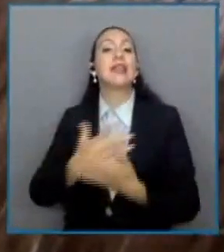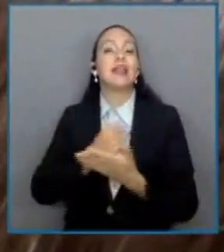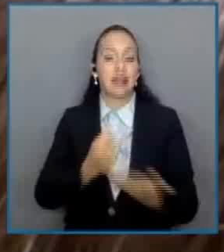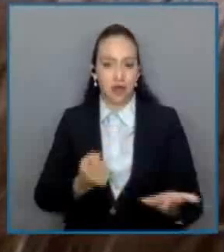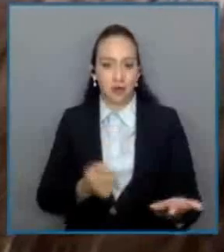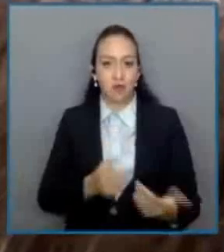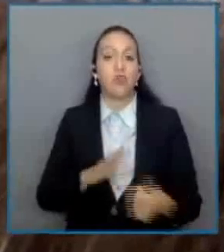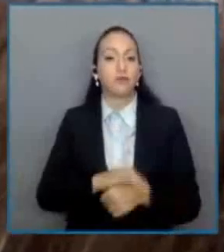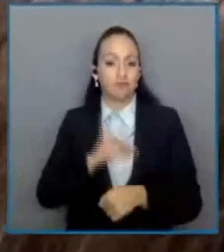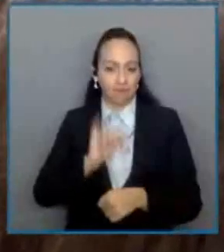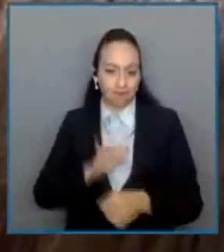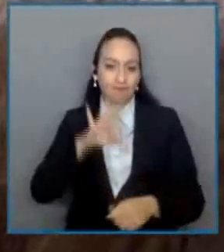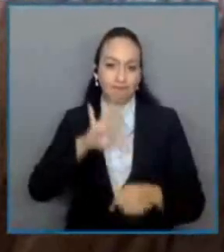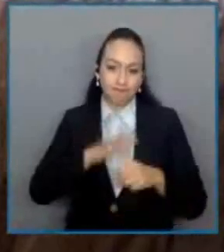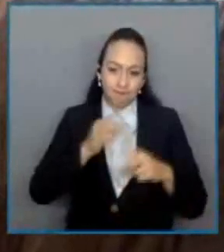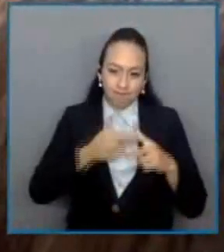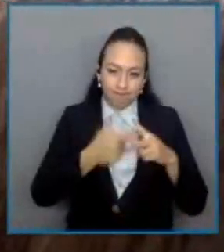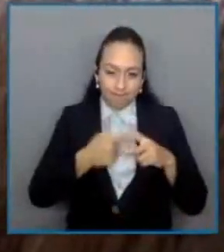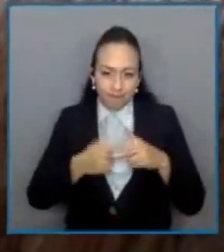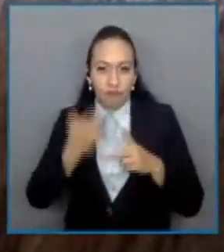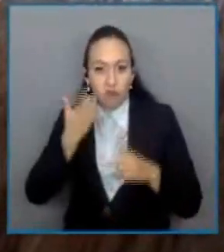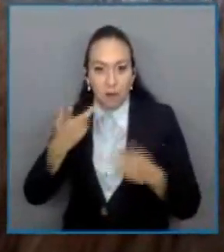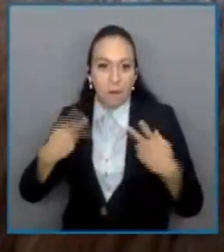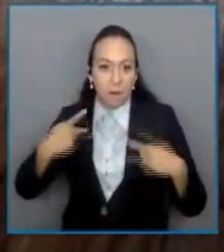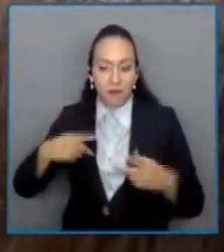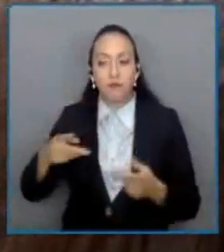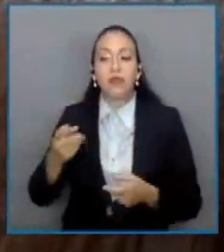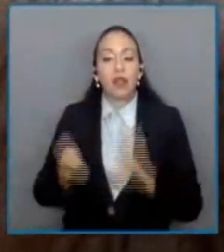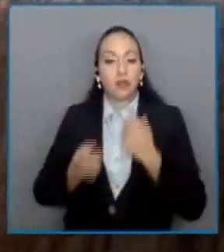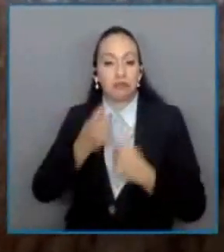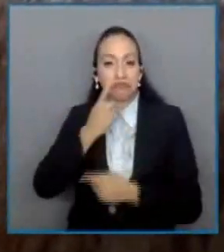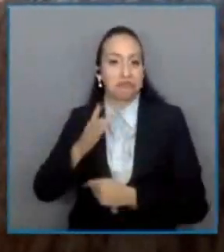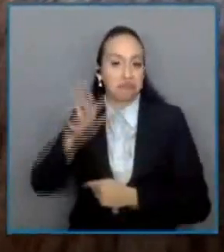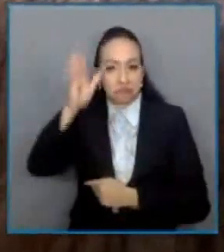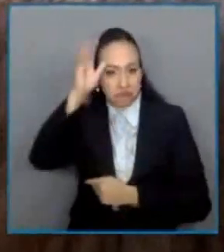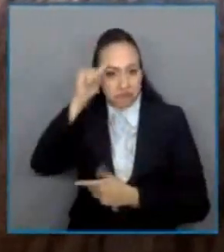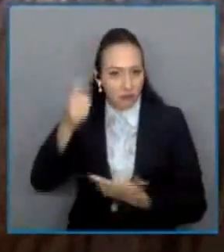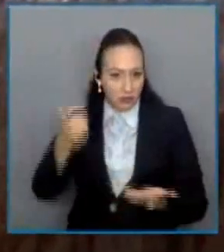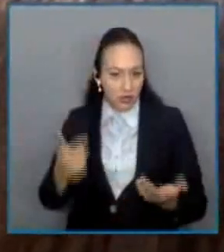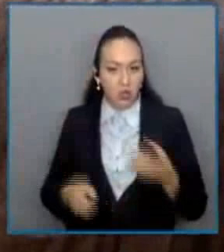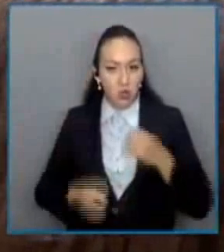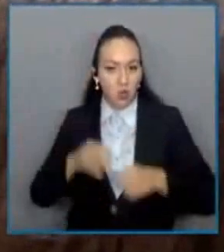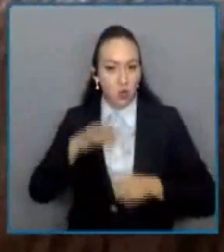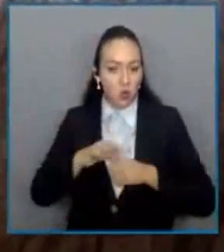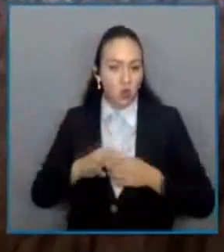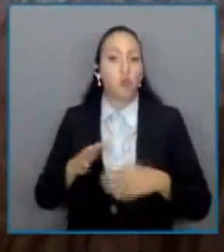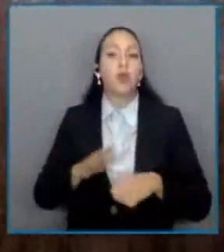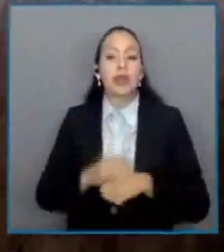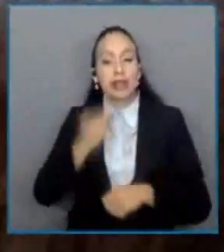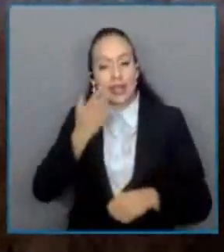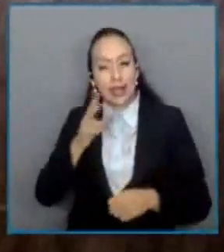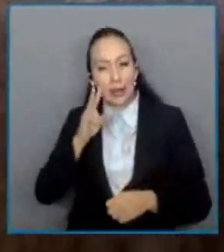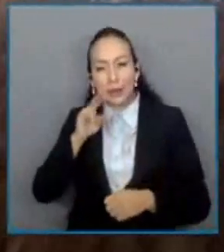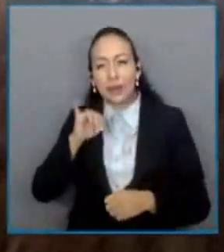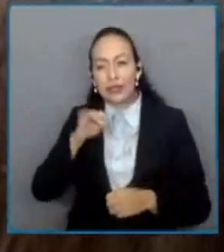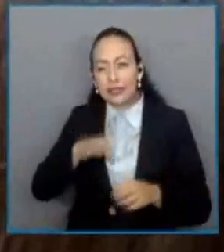se elabora de oficio por este Tribunal Electoral respecto a la validez de la elección